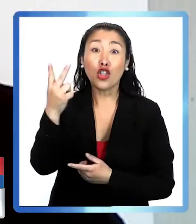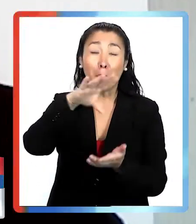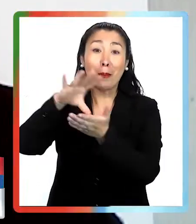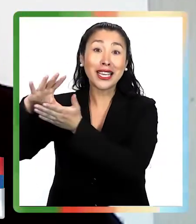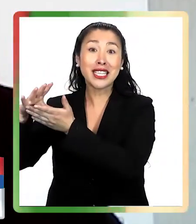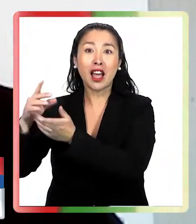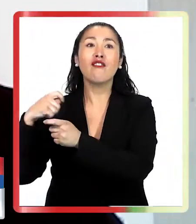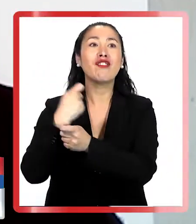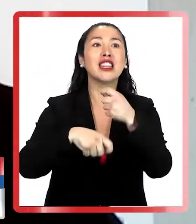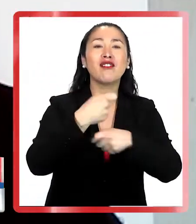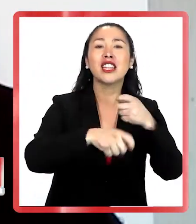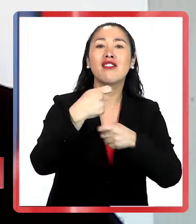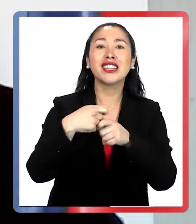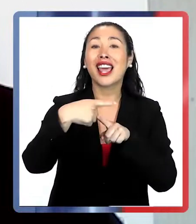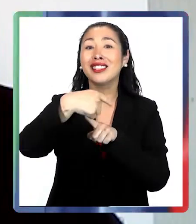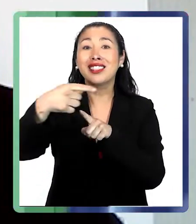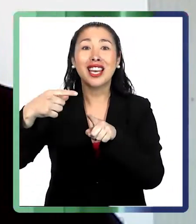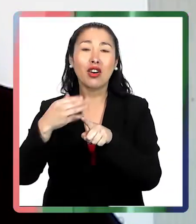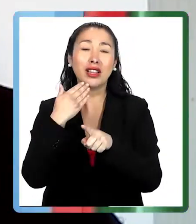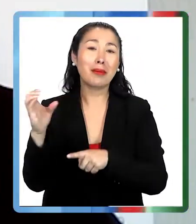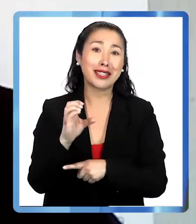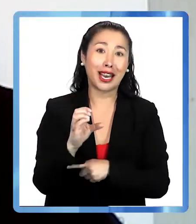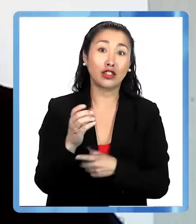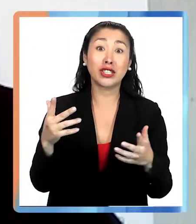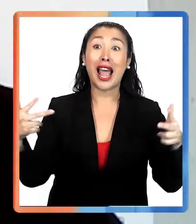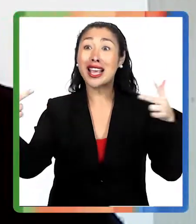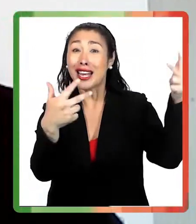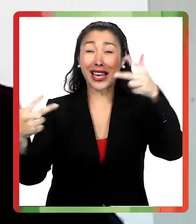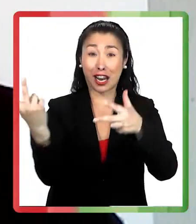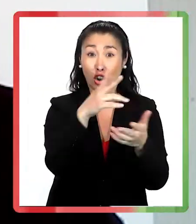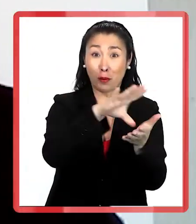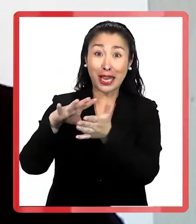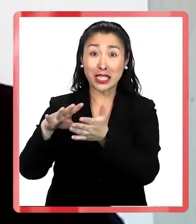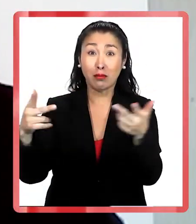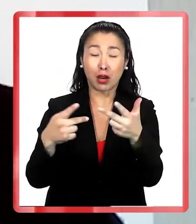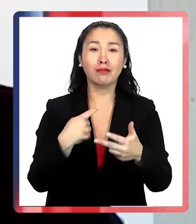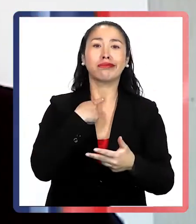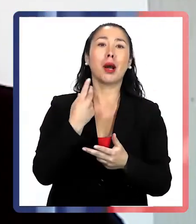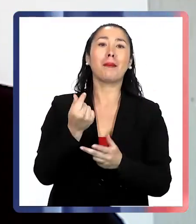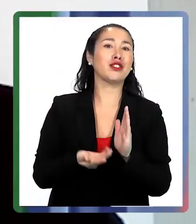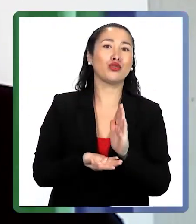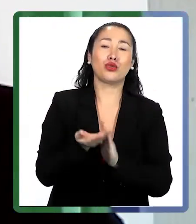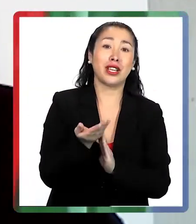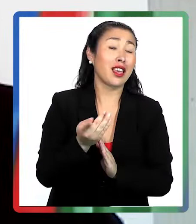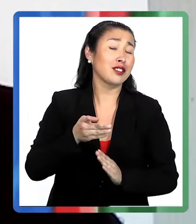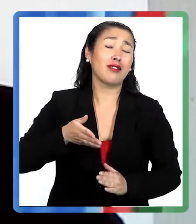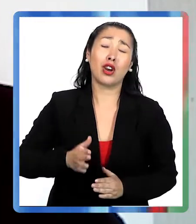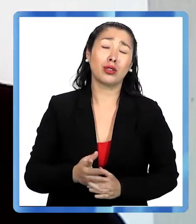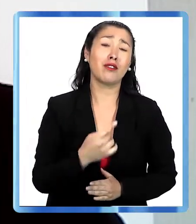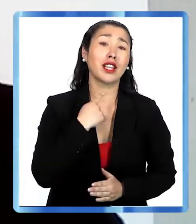y cereales a nivel mundial y la guerra, por lo tanto, impacta la oferta haciendo subir los precios, los que seguirán siendo